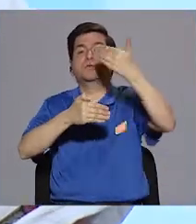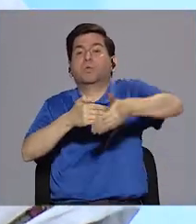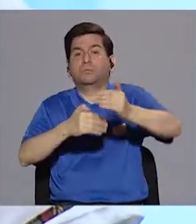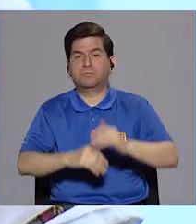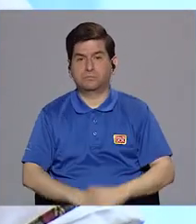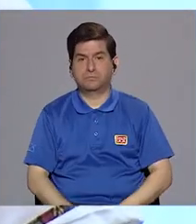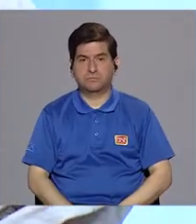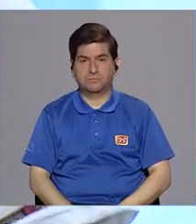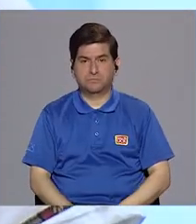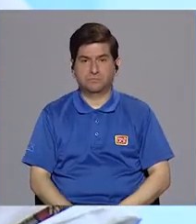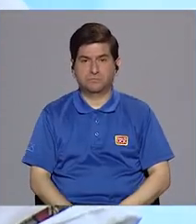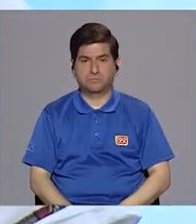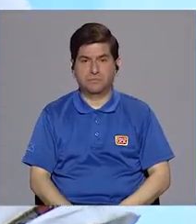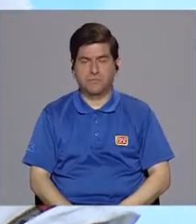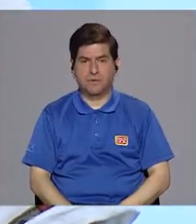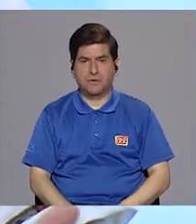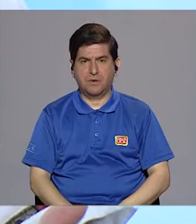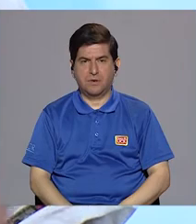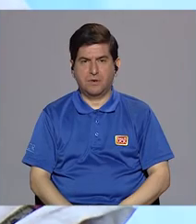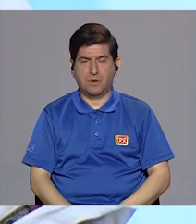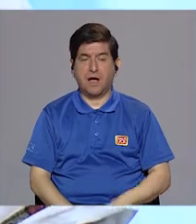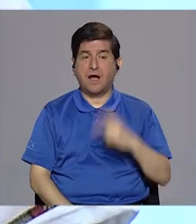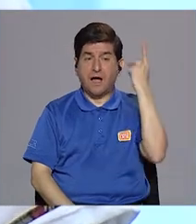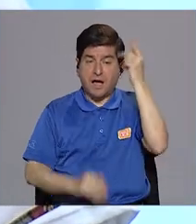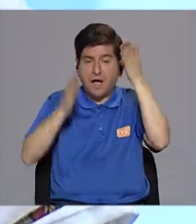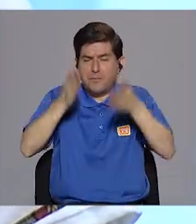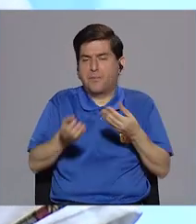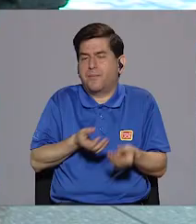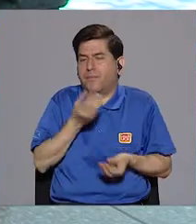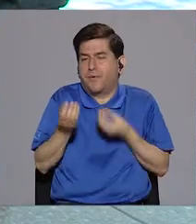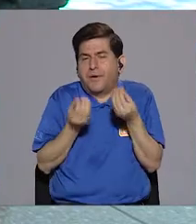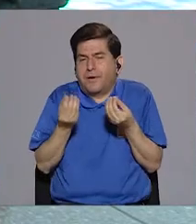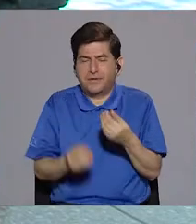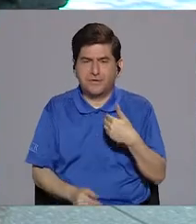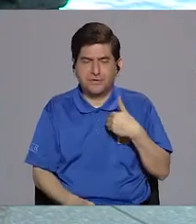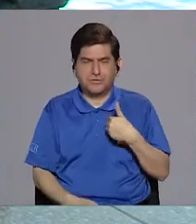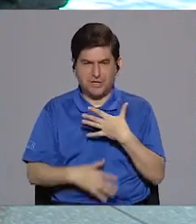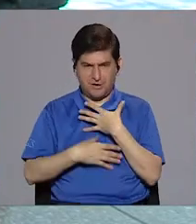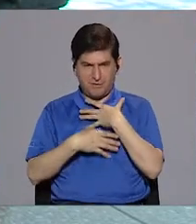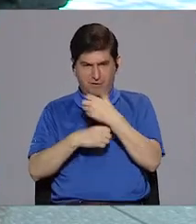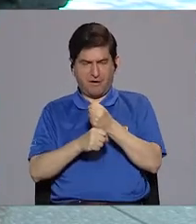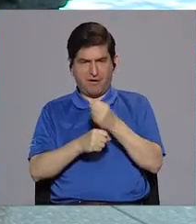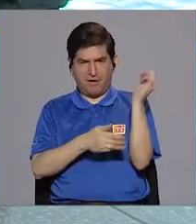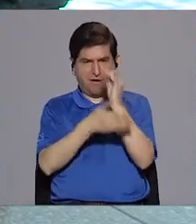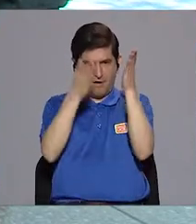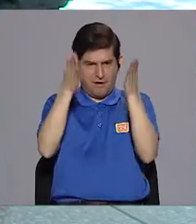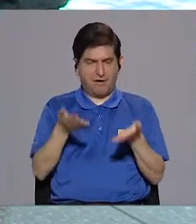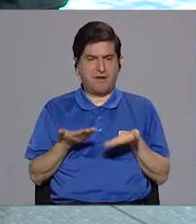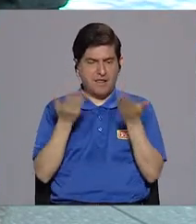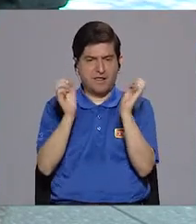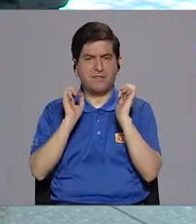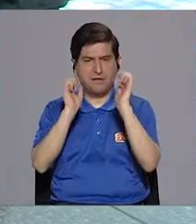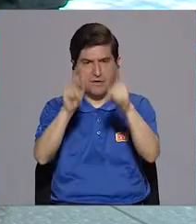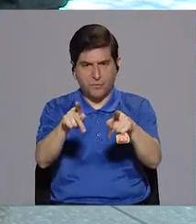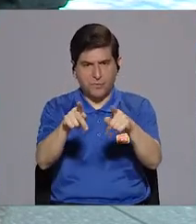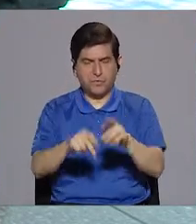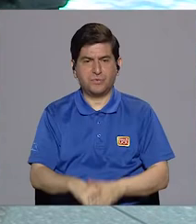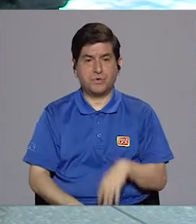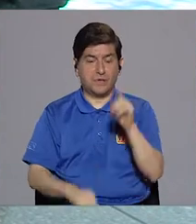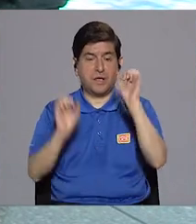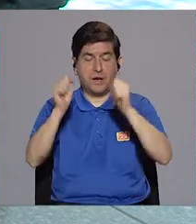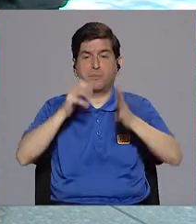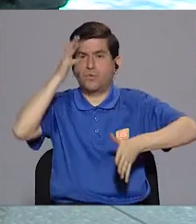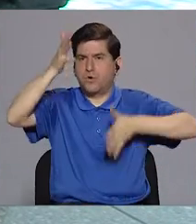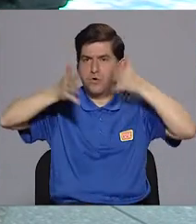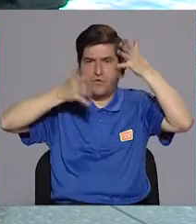¿no? Es el trabajo. Y lo que tendrían que hacer los políticos es tener una confianza en el artista y darle un espacio para